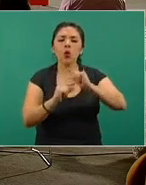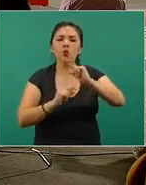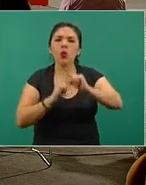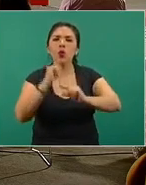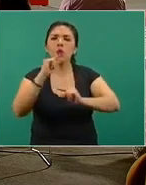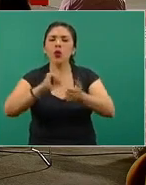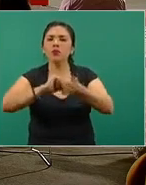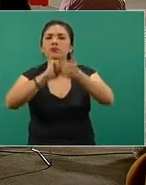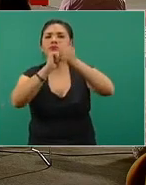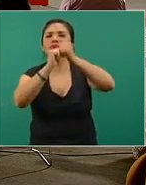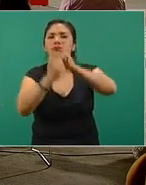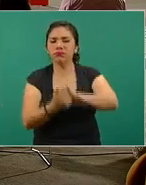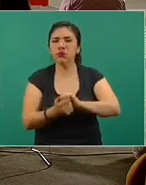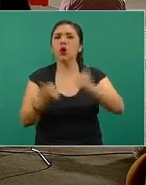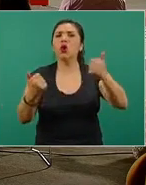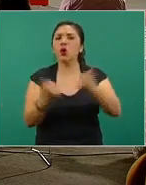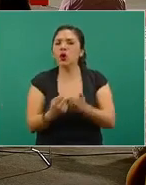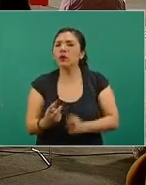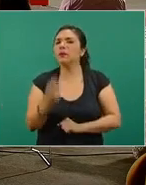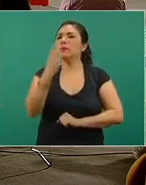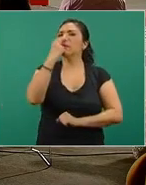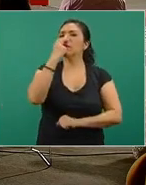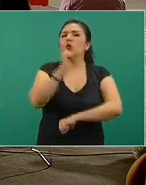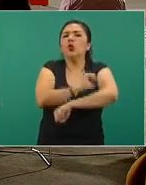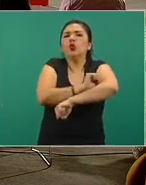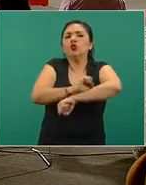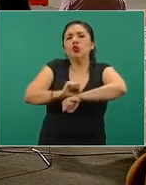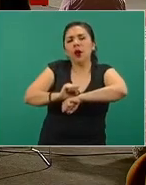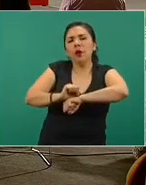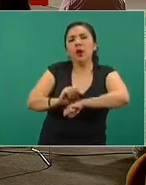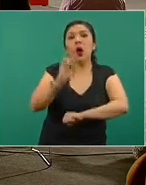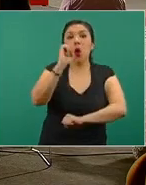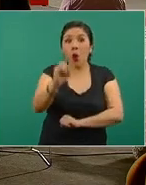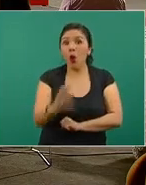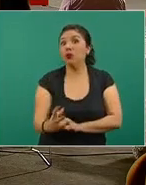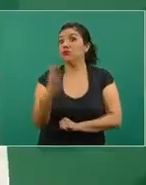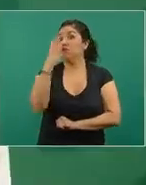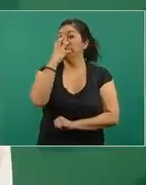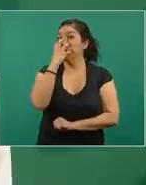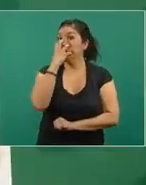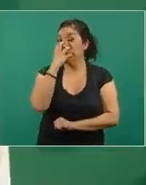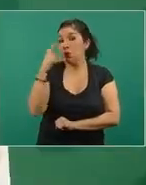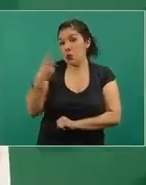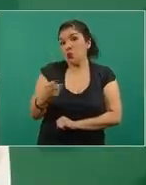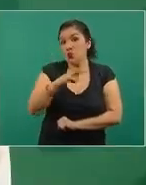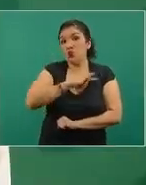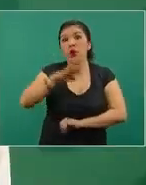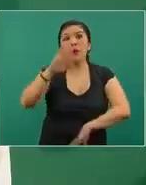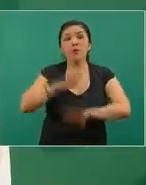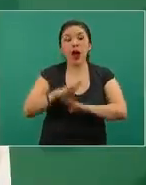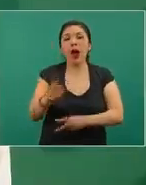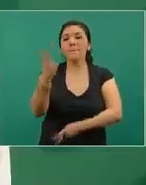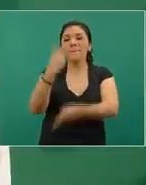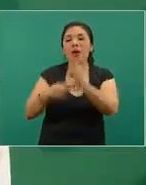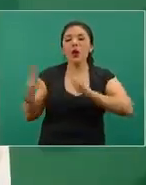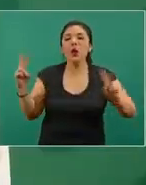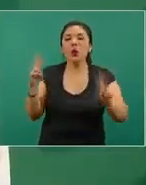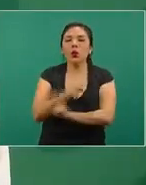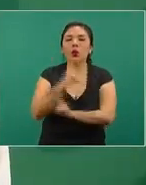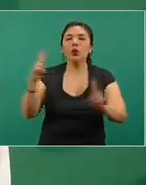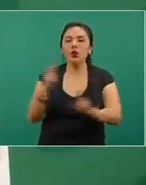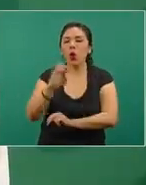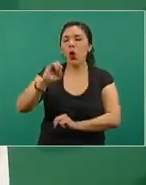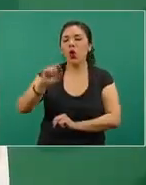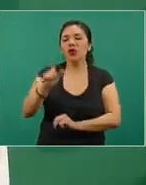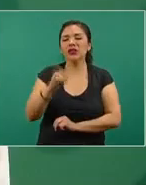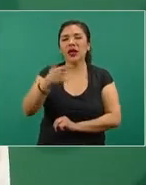usa oxigenación con puntas nasales o se pasa a una mascarilla que permite un mayor porcentaje de oxigenación